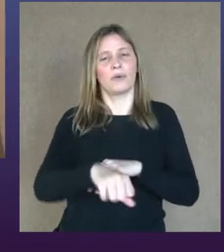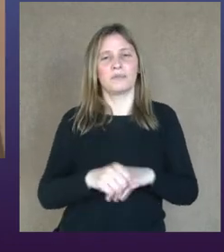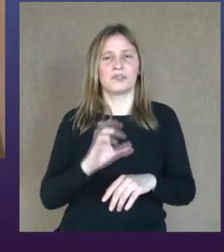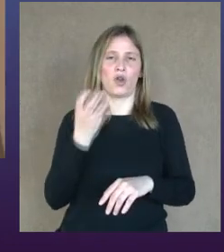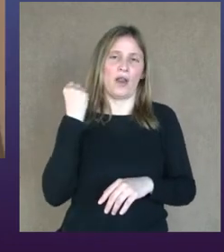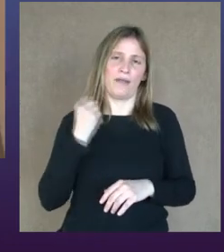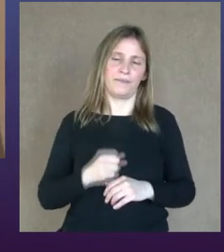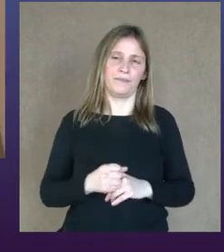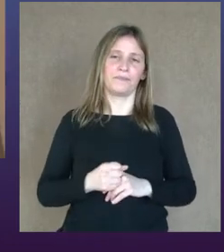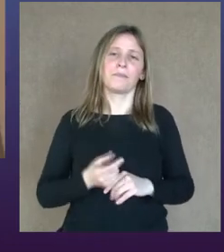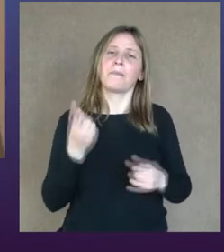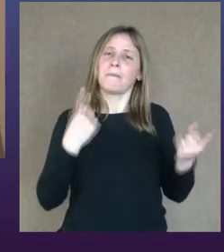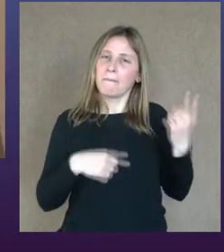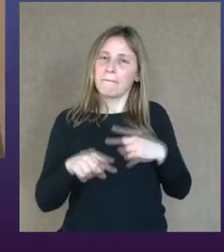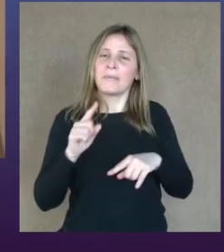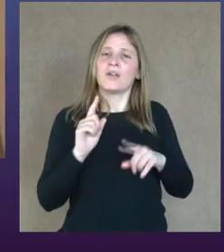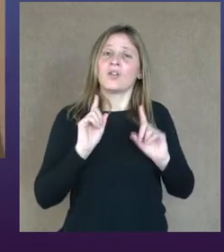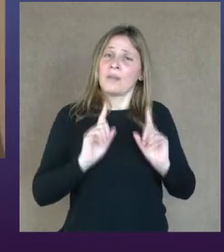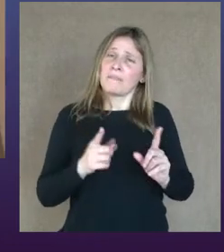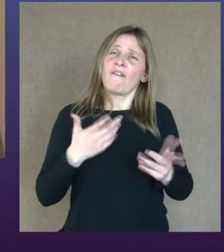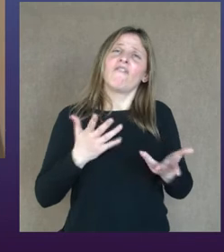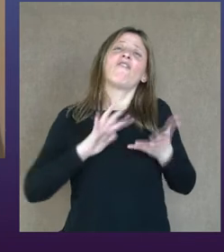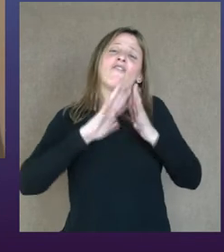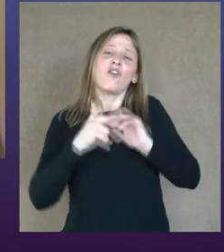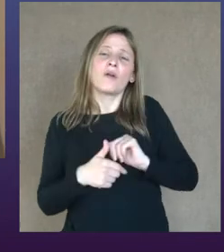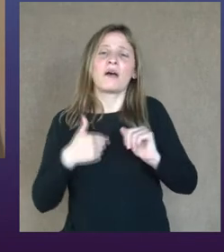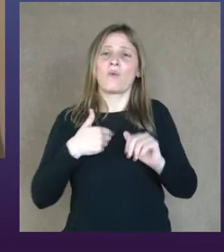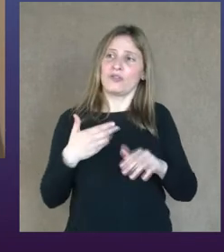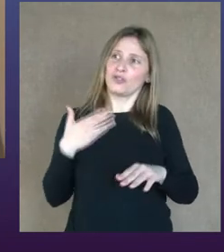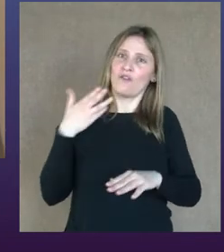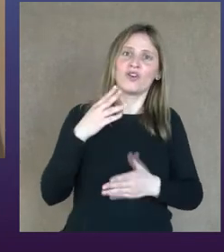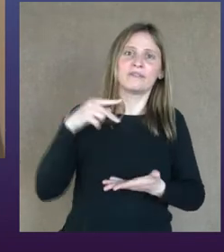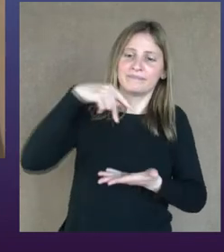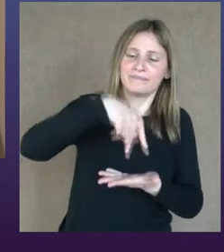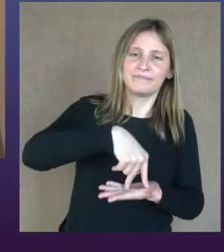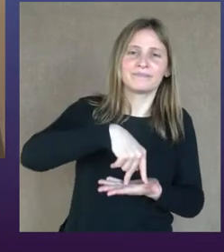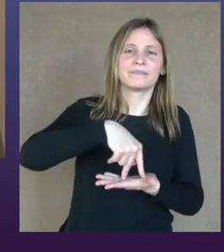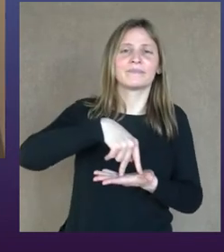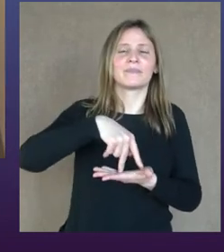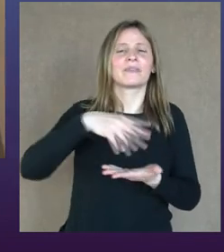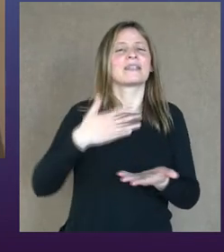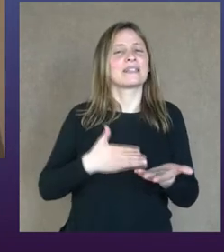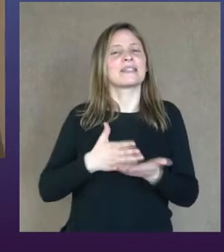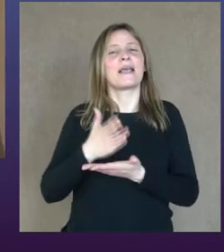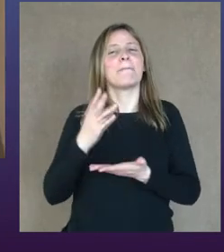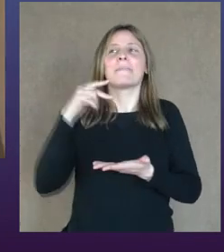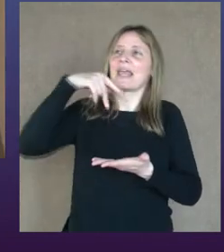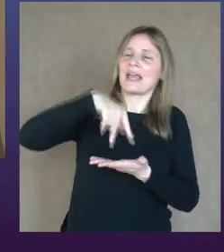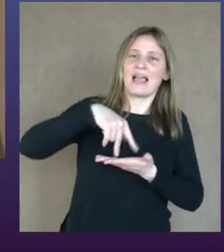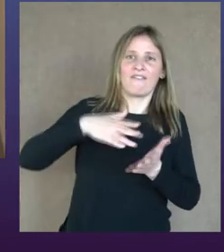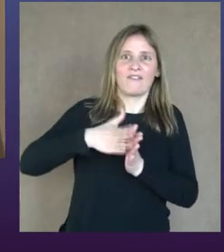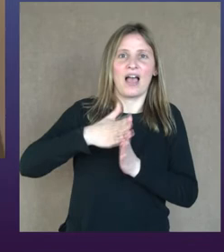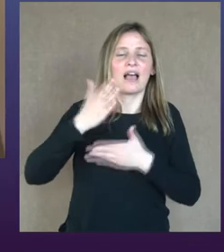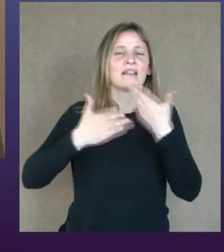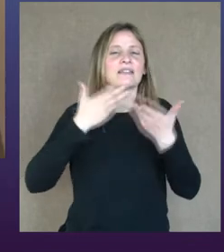llevar. Pero yo tengo una clave que cada vez que subo, me la enseñó mi mamá, cada vez que subo a un escenario,